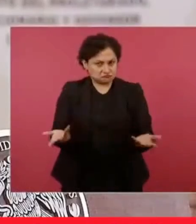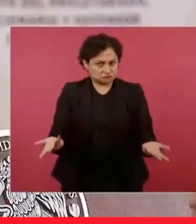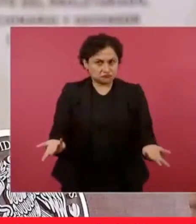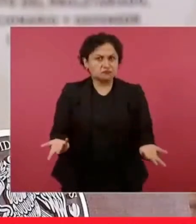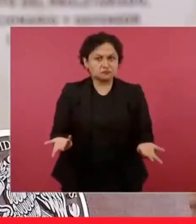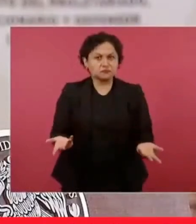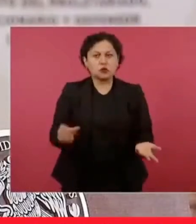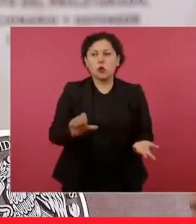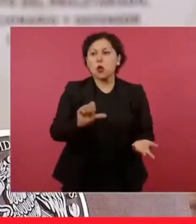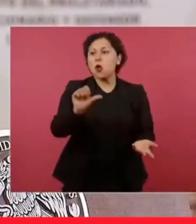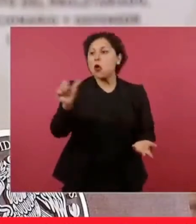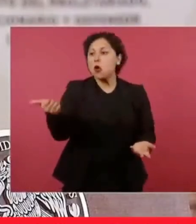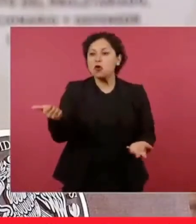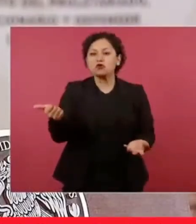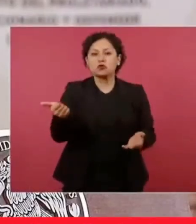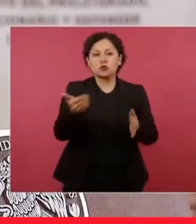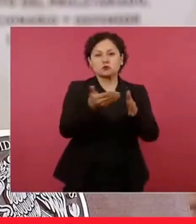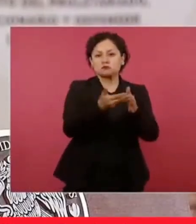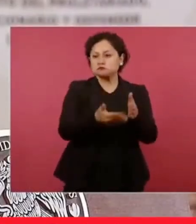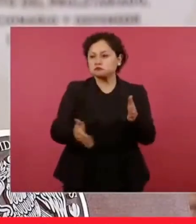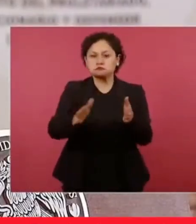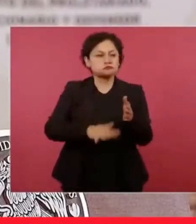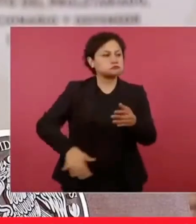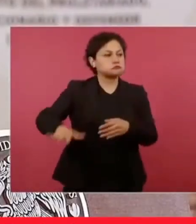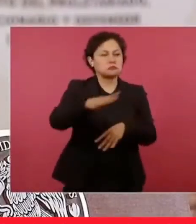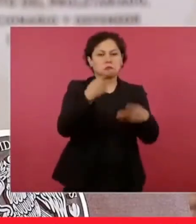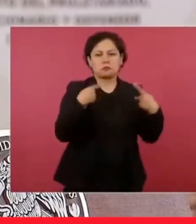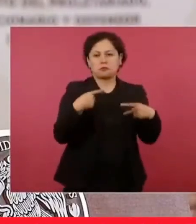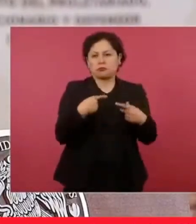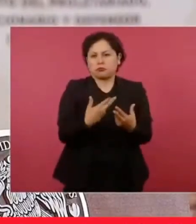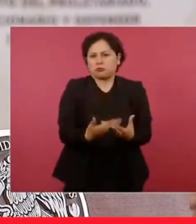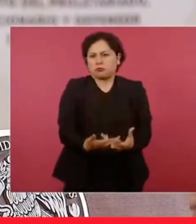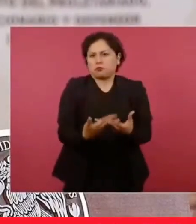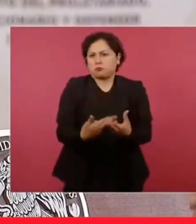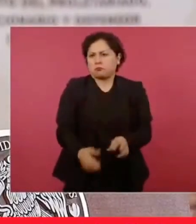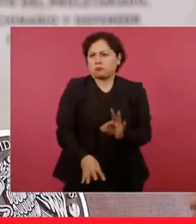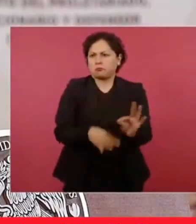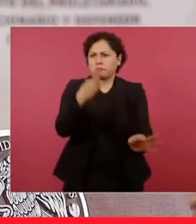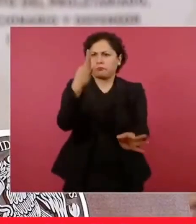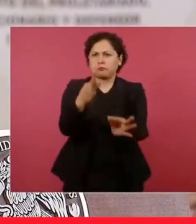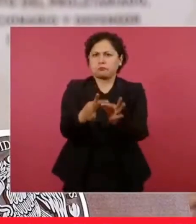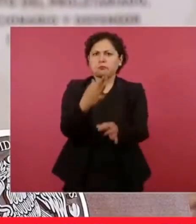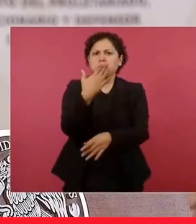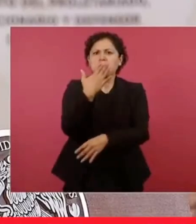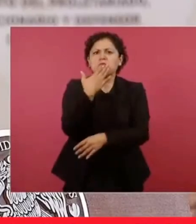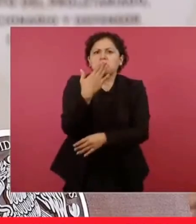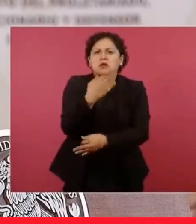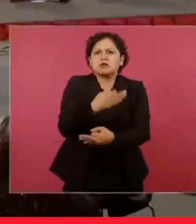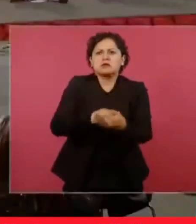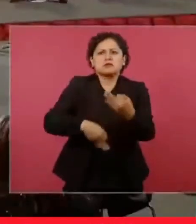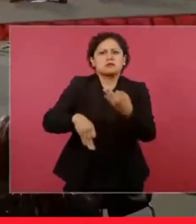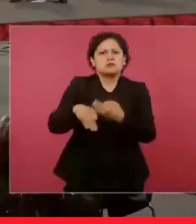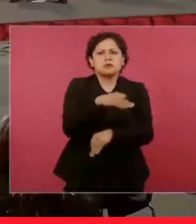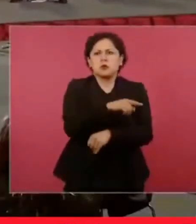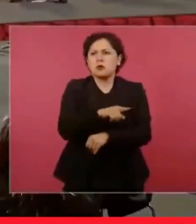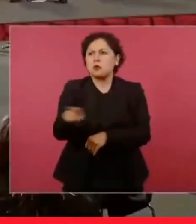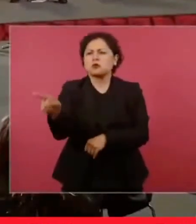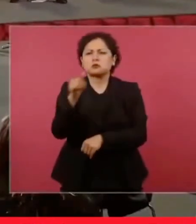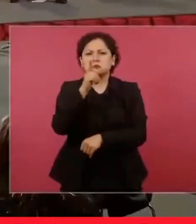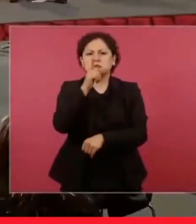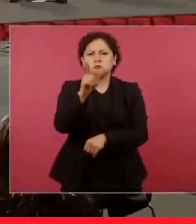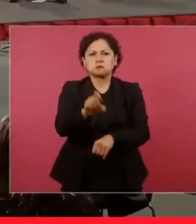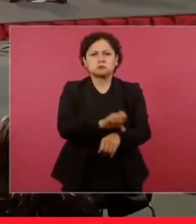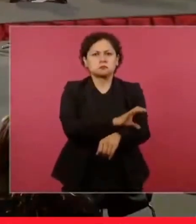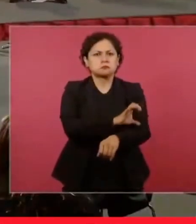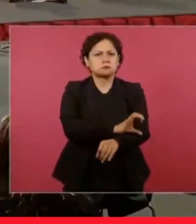destacamos que se ha tenido suficiencia y una alta disponibilidad de todos los servicios de energía eléctrica a toda la